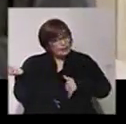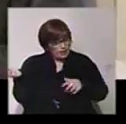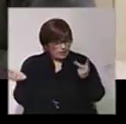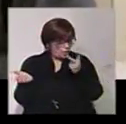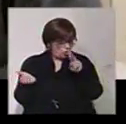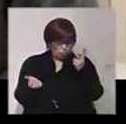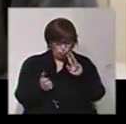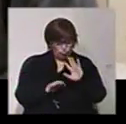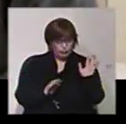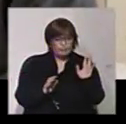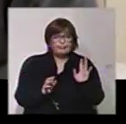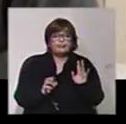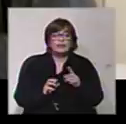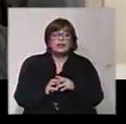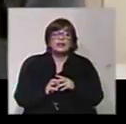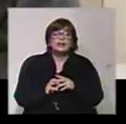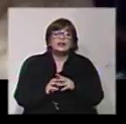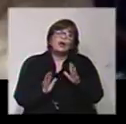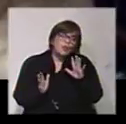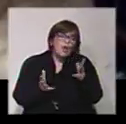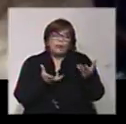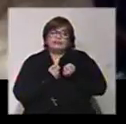Tengo esos comodines.